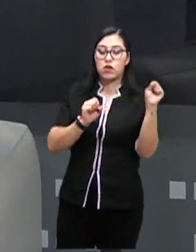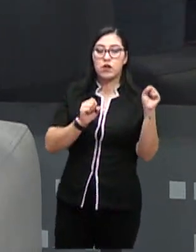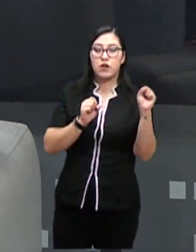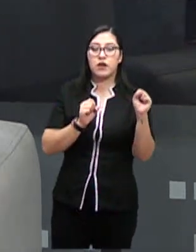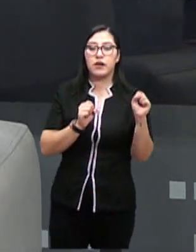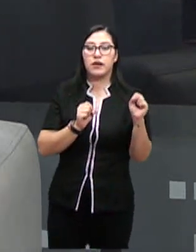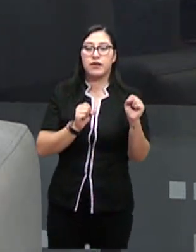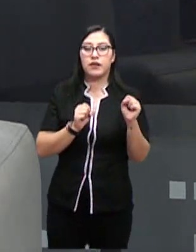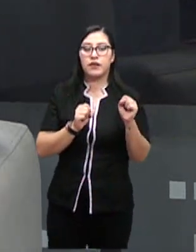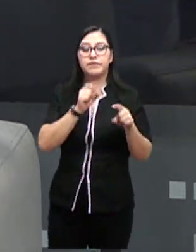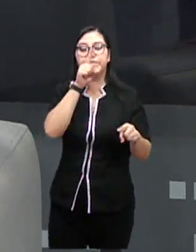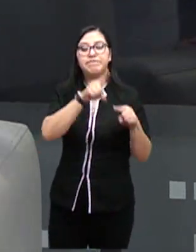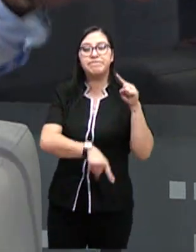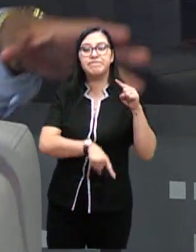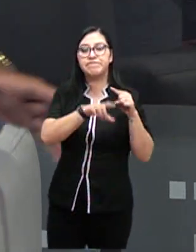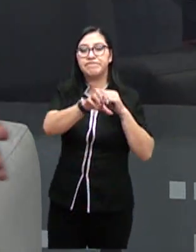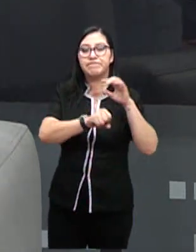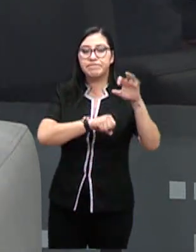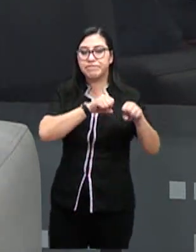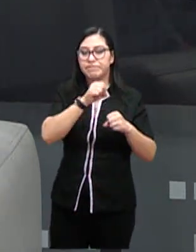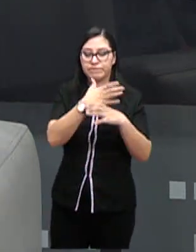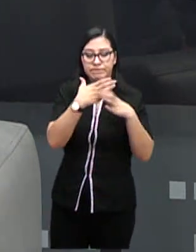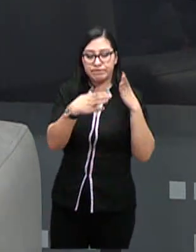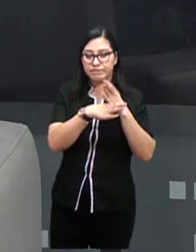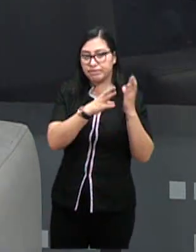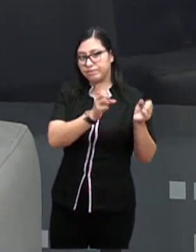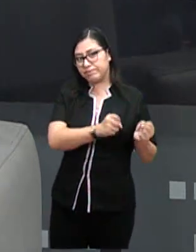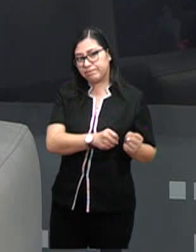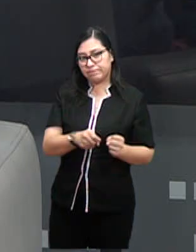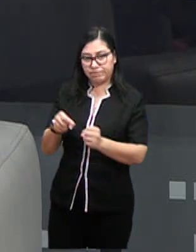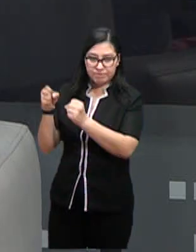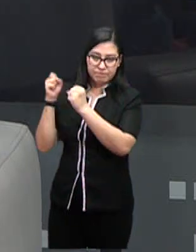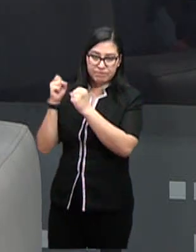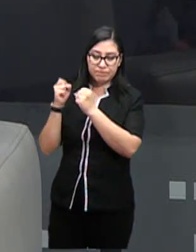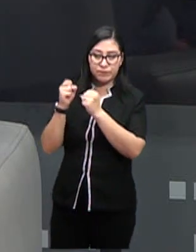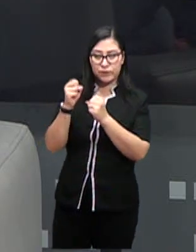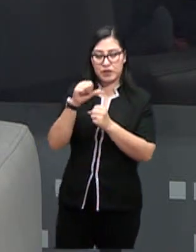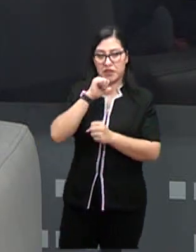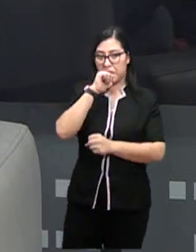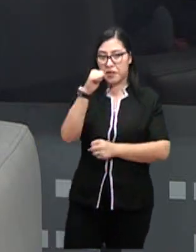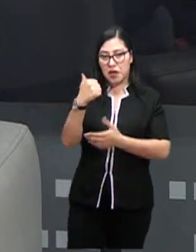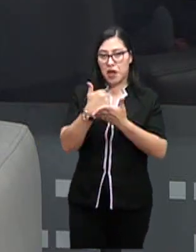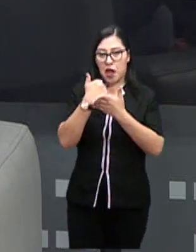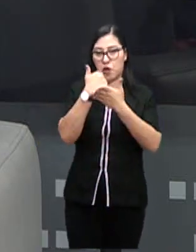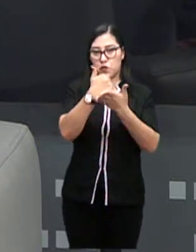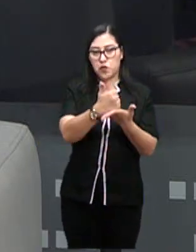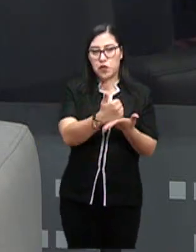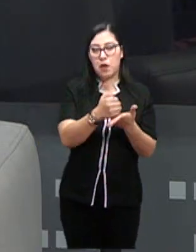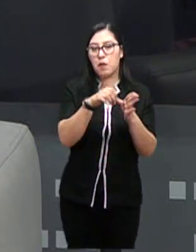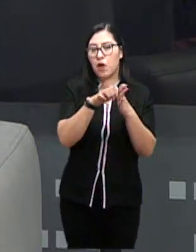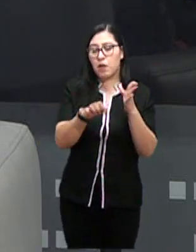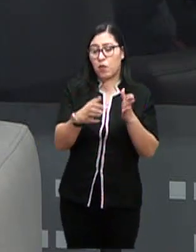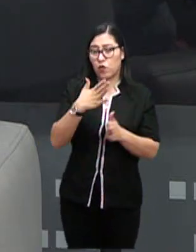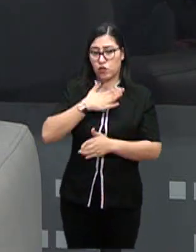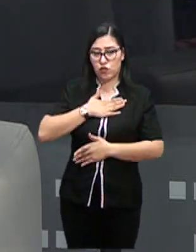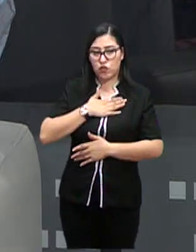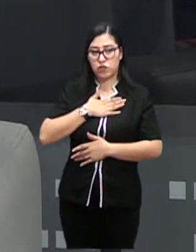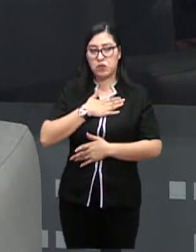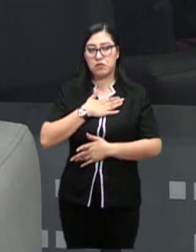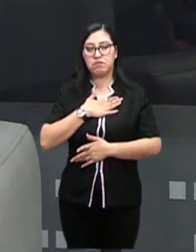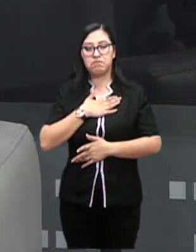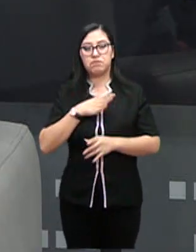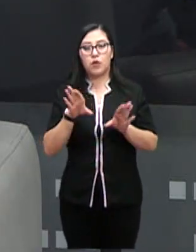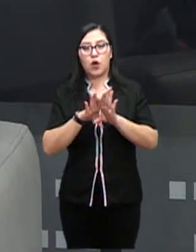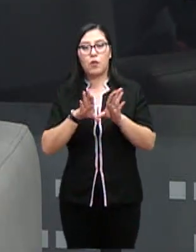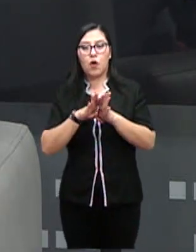el decomiso que les ocasiona en general en todo su puesto, No les ayudamos, no pretendemos ni tampoco tocarle la puerta